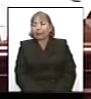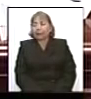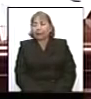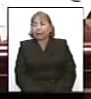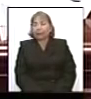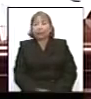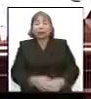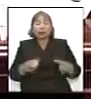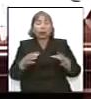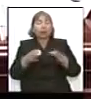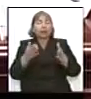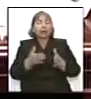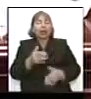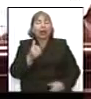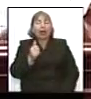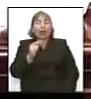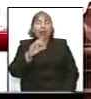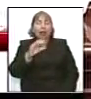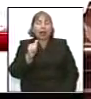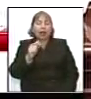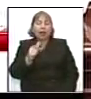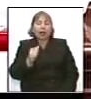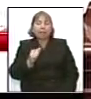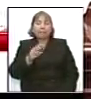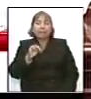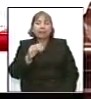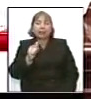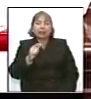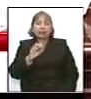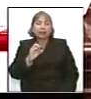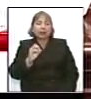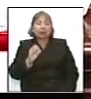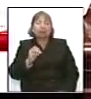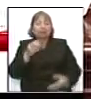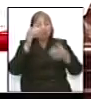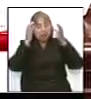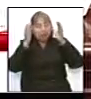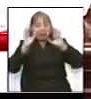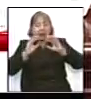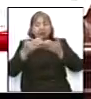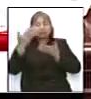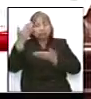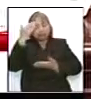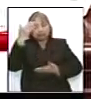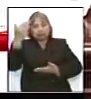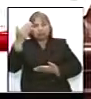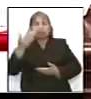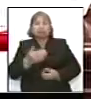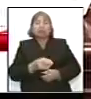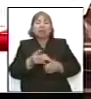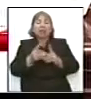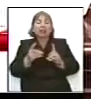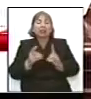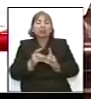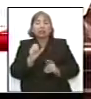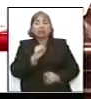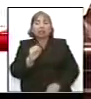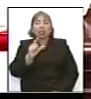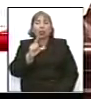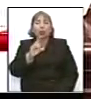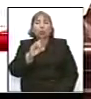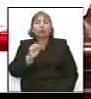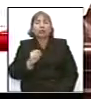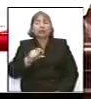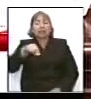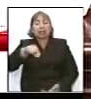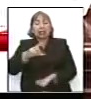Del congresista Alcalá Mateo, el Congreso de la República acuerda expresar su más ferviente y caluroso saludo al distrito de San Luis, provincia de